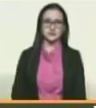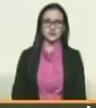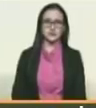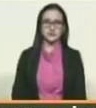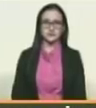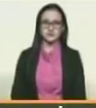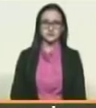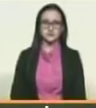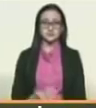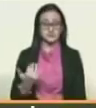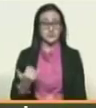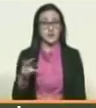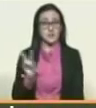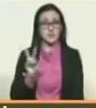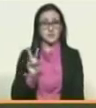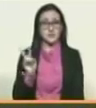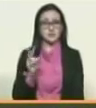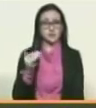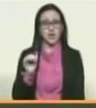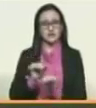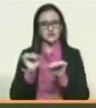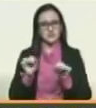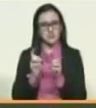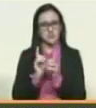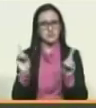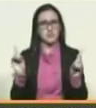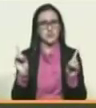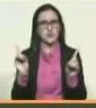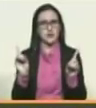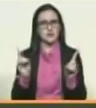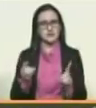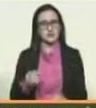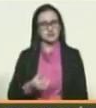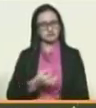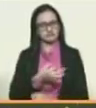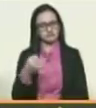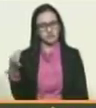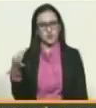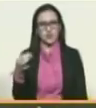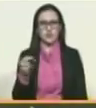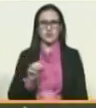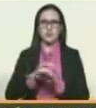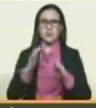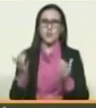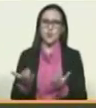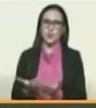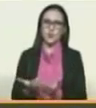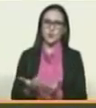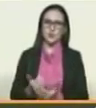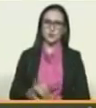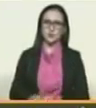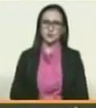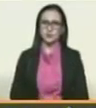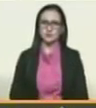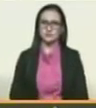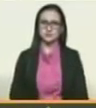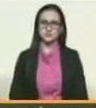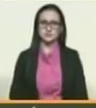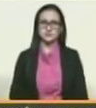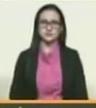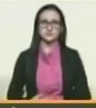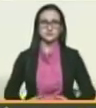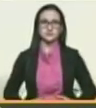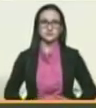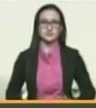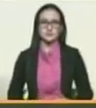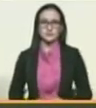Afortunadamente, Venezuela tiene uno de los sistemas democráticos más vigorosos del mundo. Posee además también, lo decimos con mucha honra y con